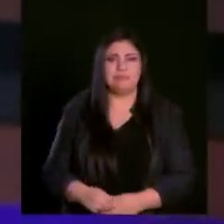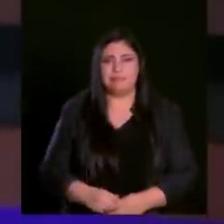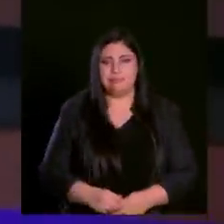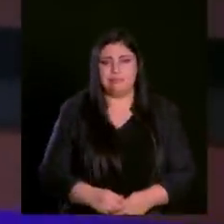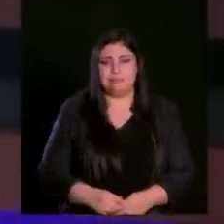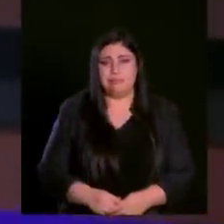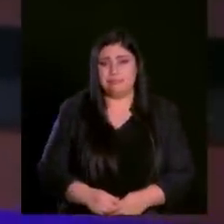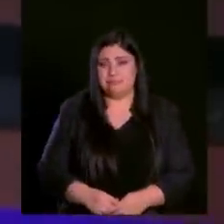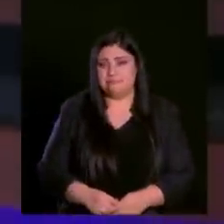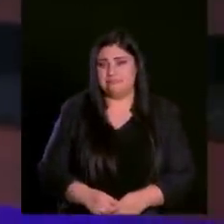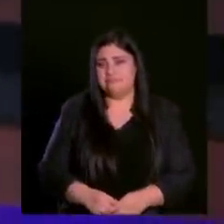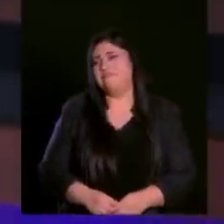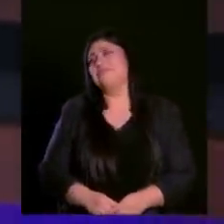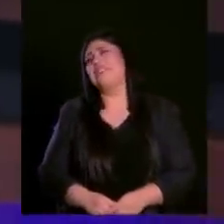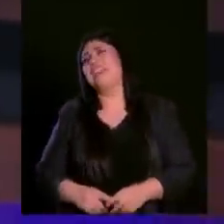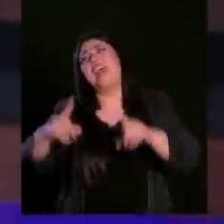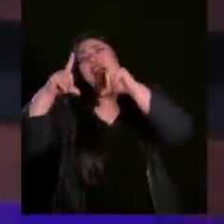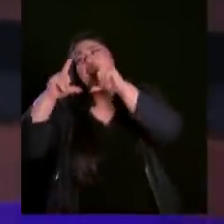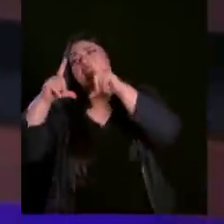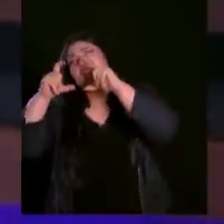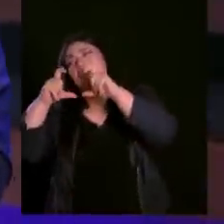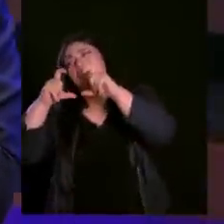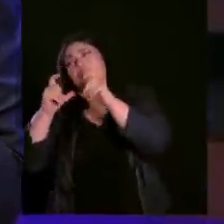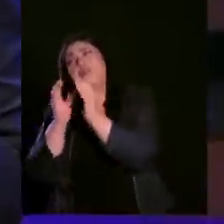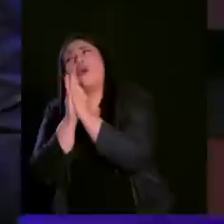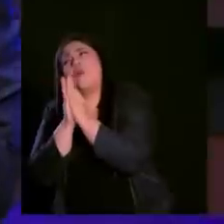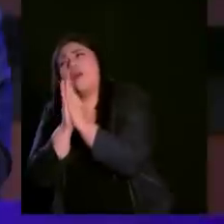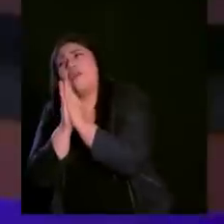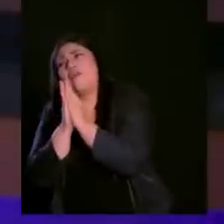no vas a compartir las fotos que tengo y